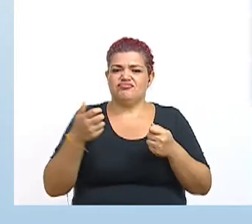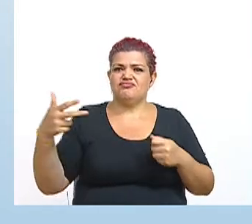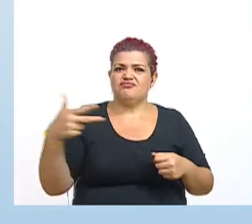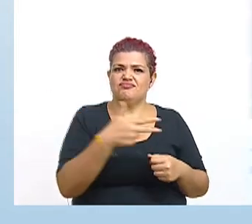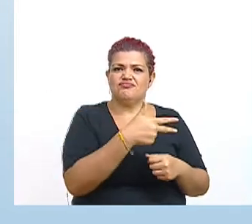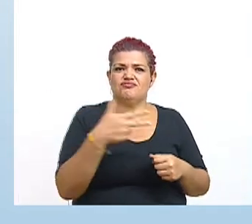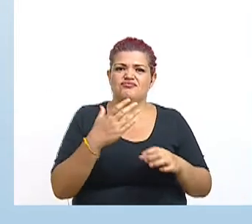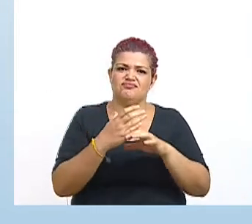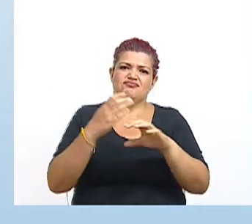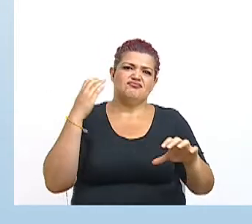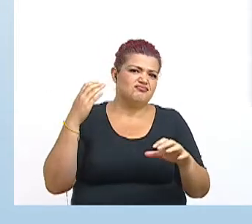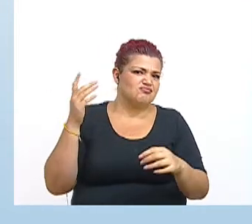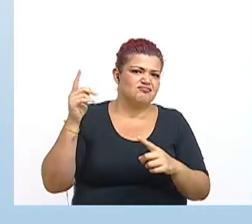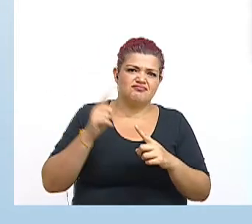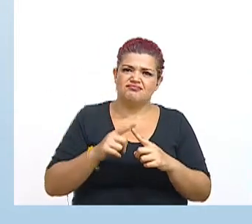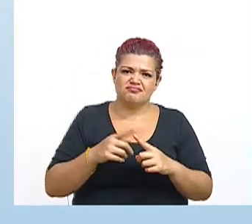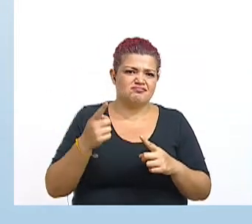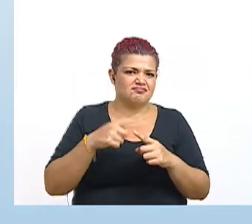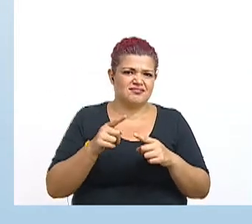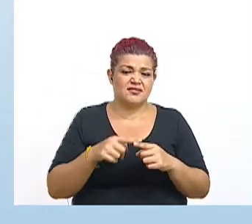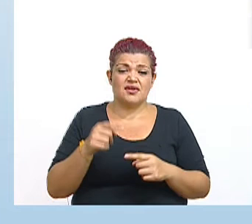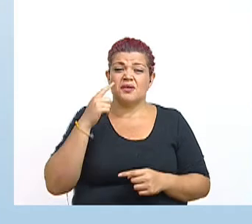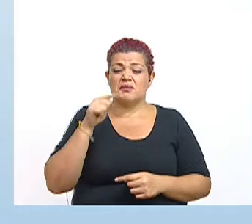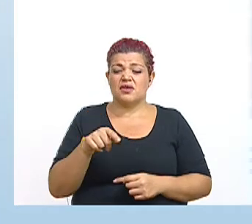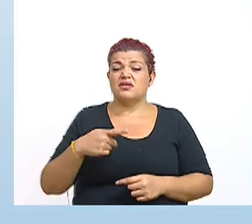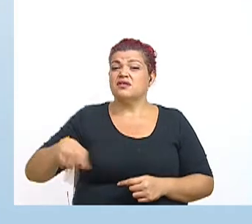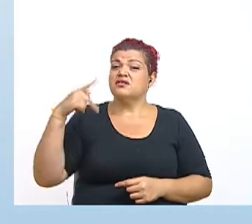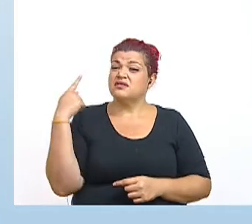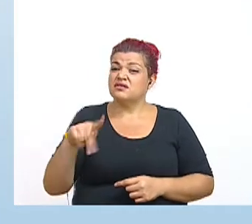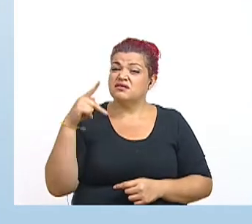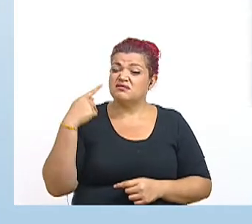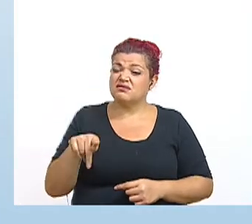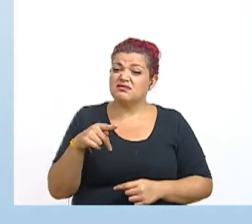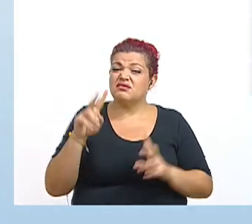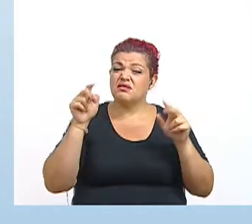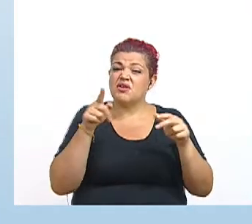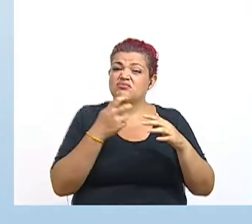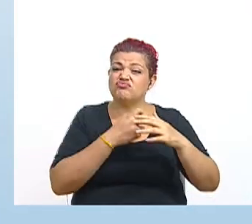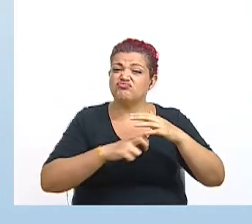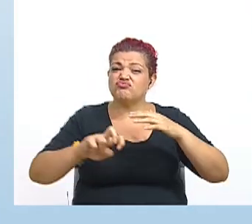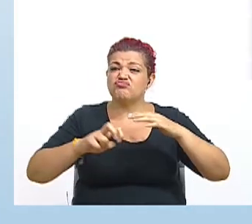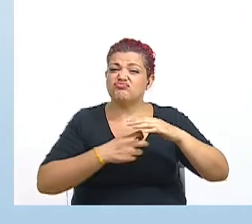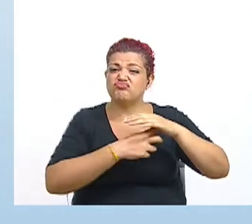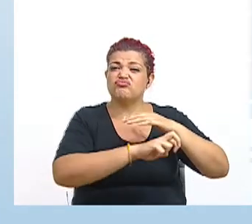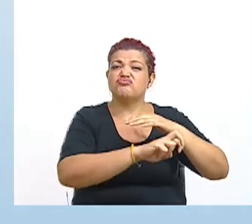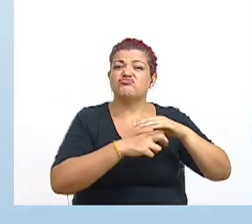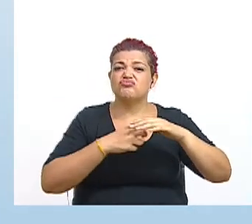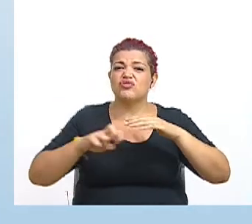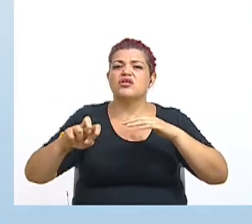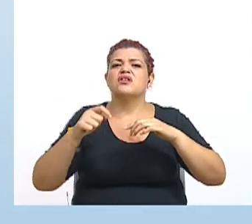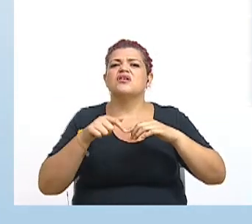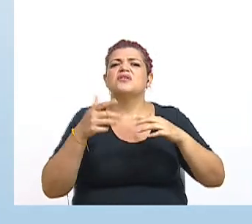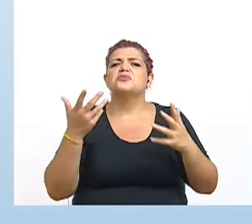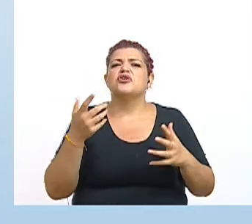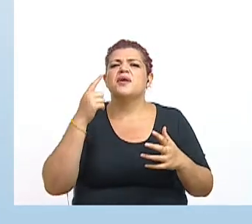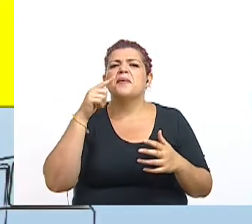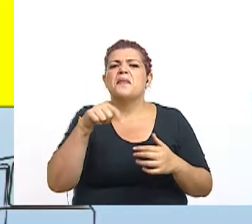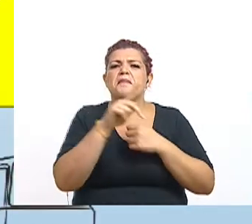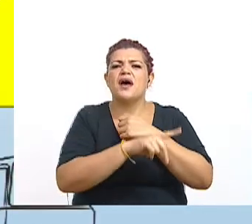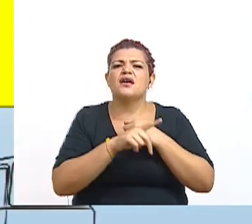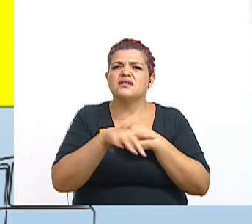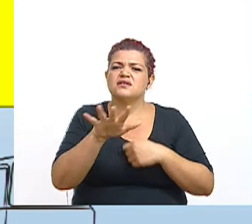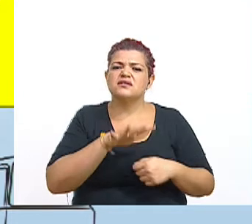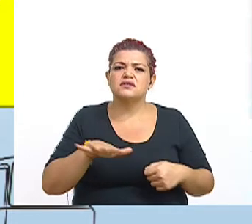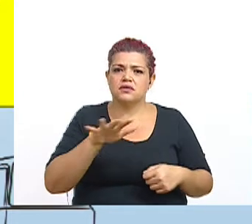pausa debido a lo perjudicial y lo delicado que es el tema del transporte en el contexto de un país como el nuestro. Vamos a ver